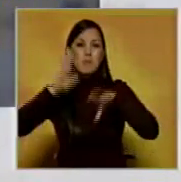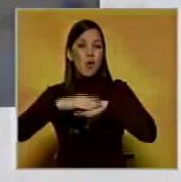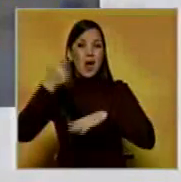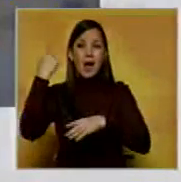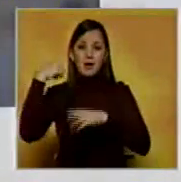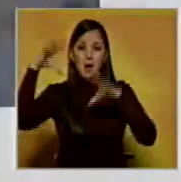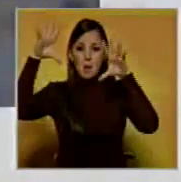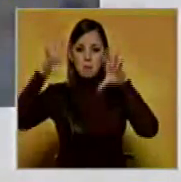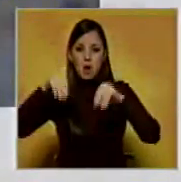refinación de paraguaná